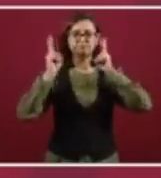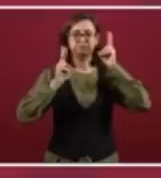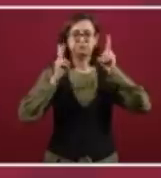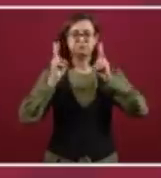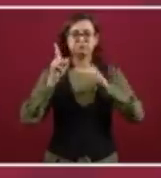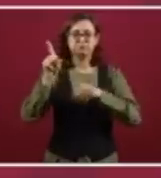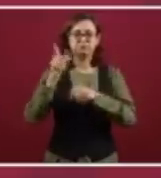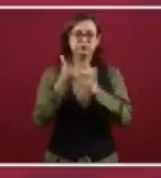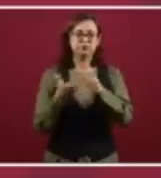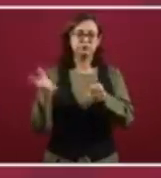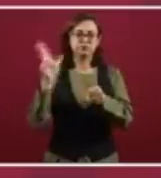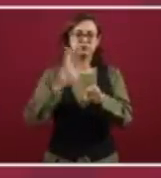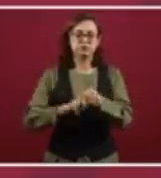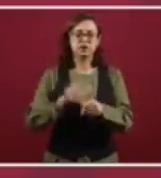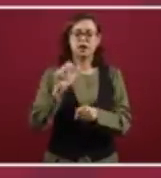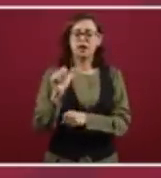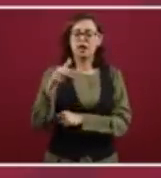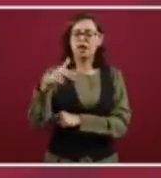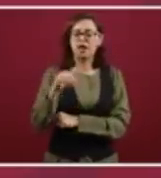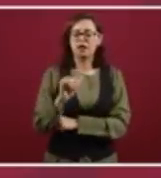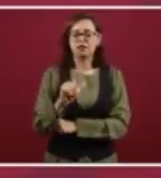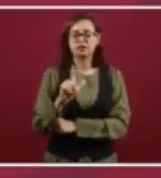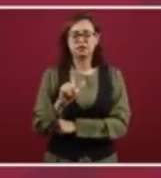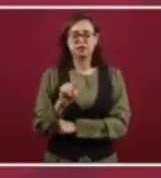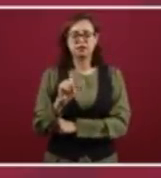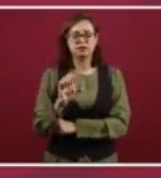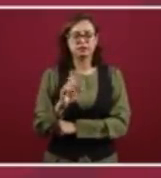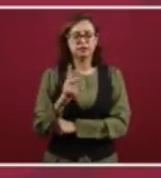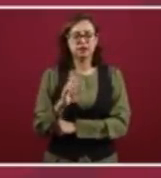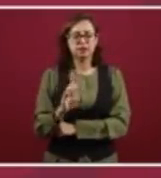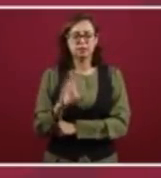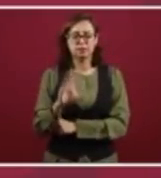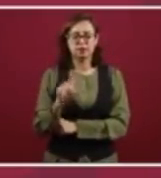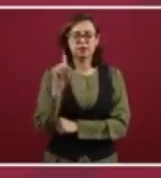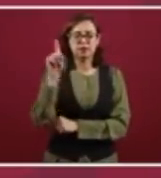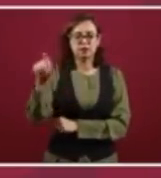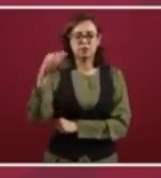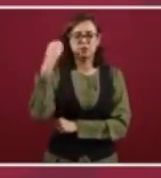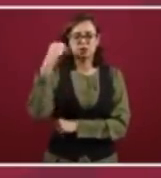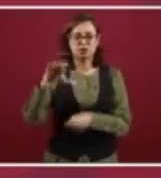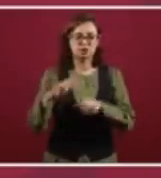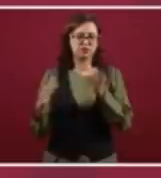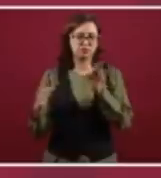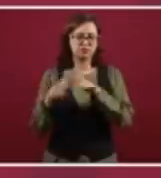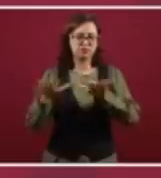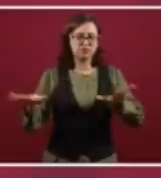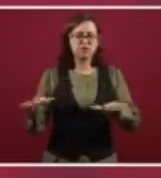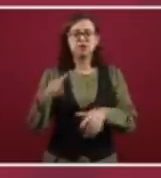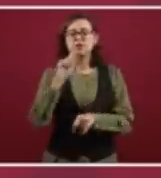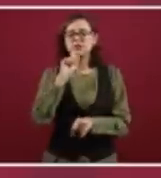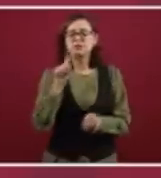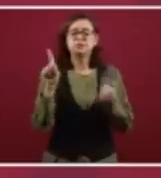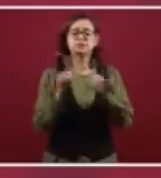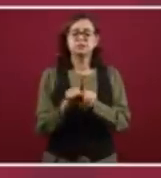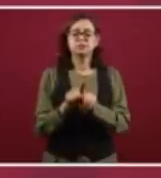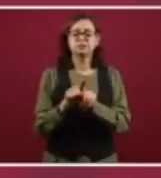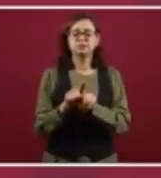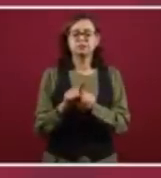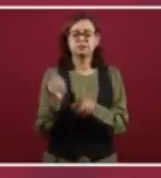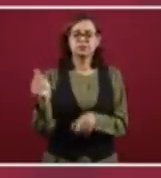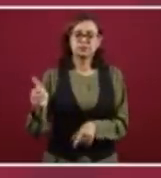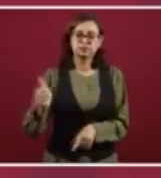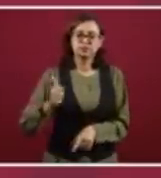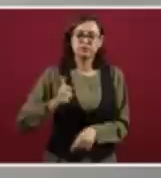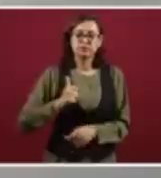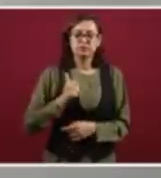el hospital de Jamiltepec en la costa de Oaxaca, y al mismo tiempo aprovechamos para